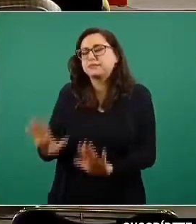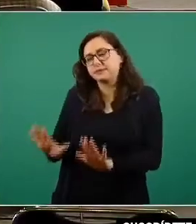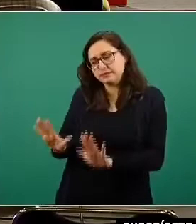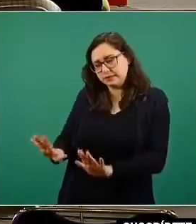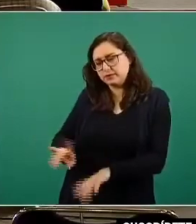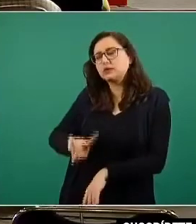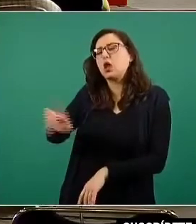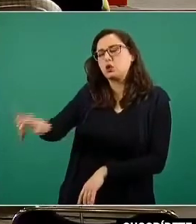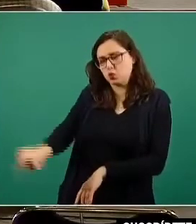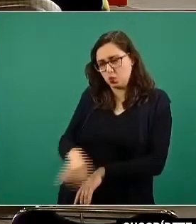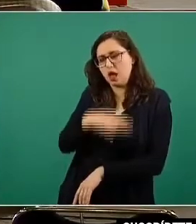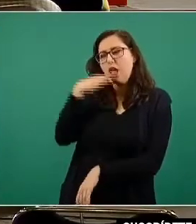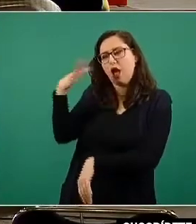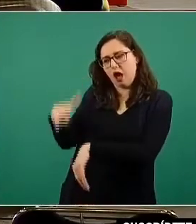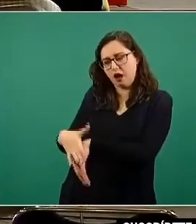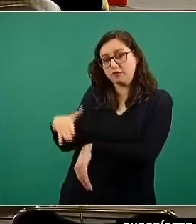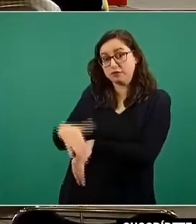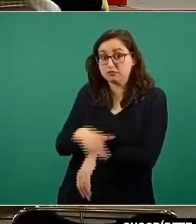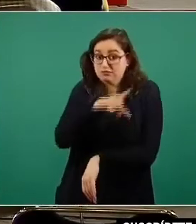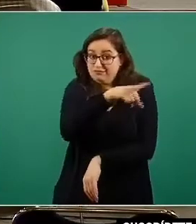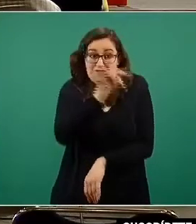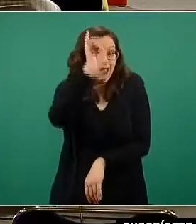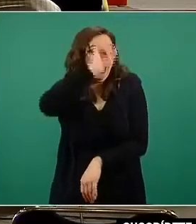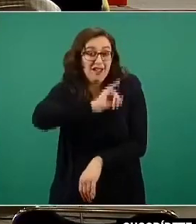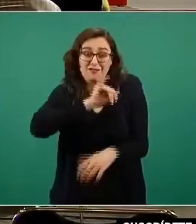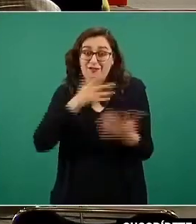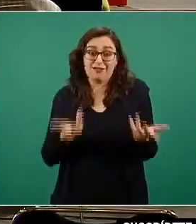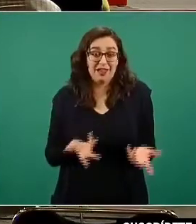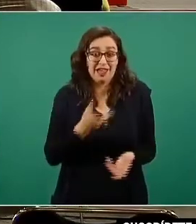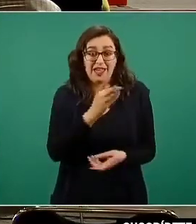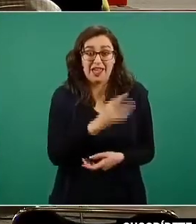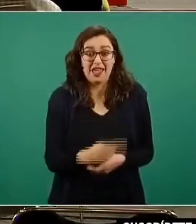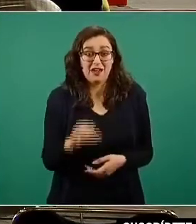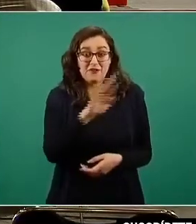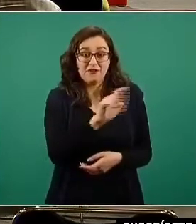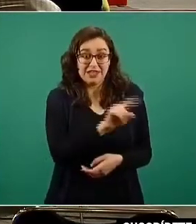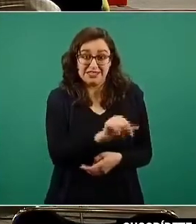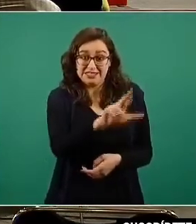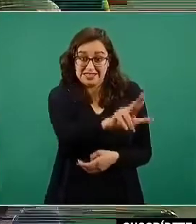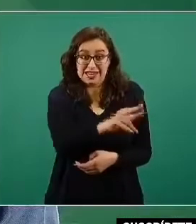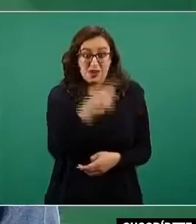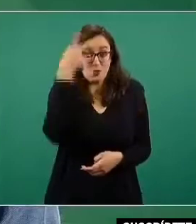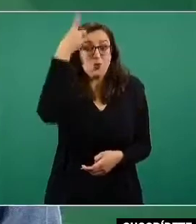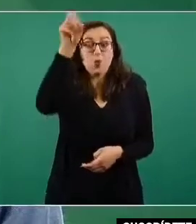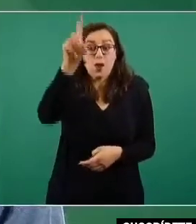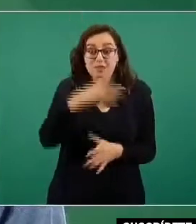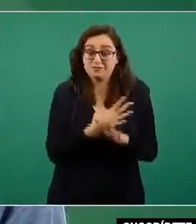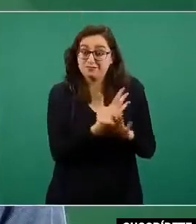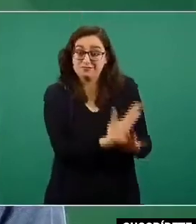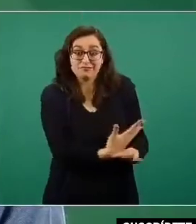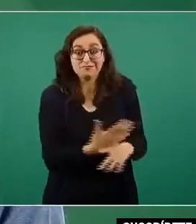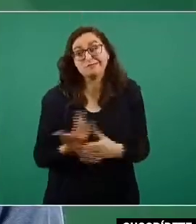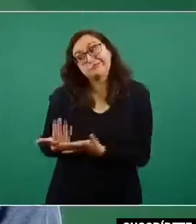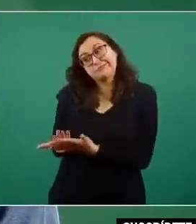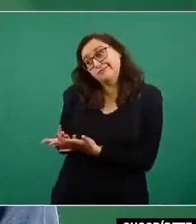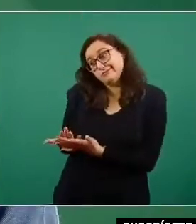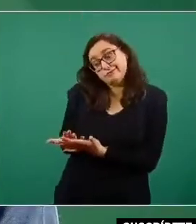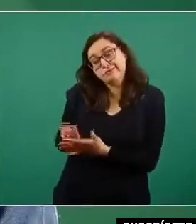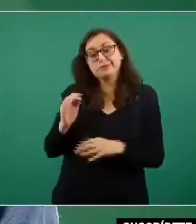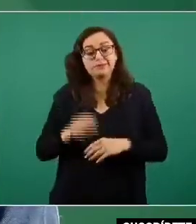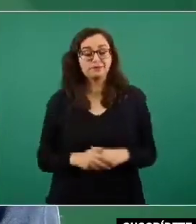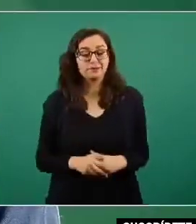dijo el propio gerente, in a few weeks. Entonces vamos a esperar. Respecto